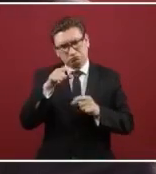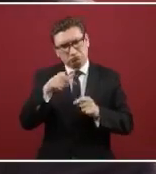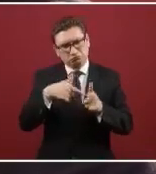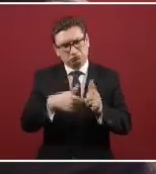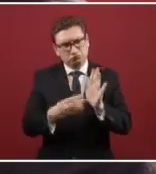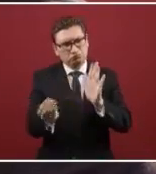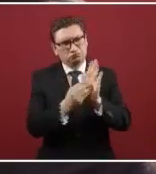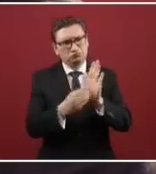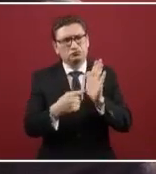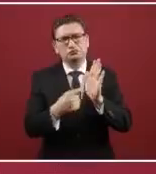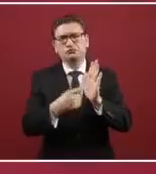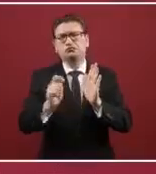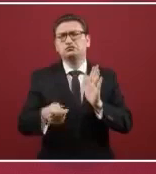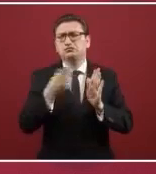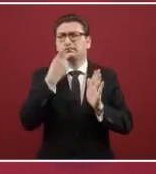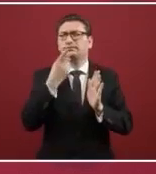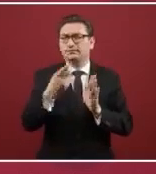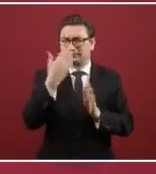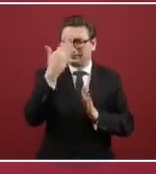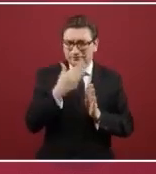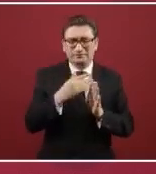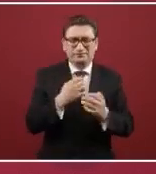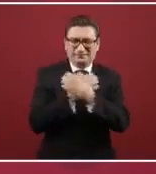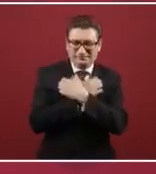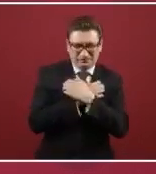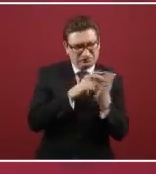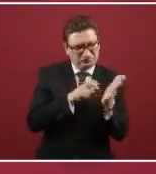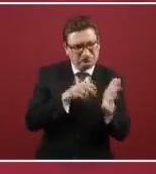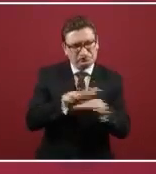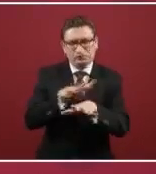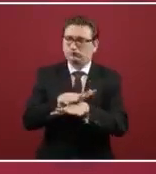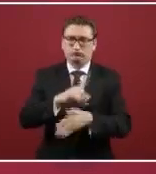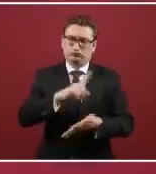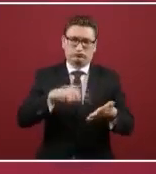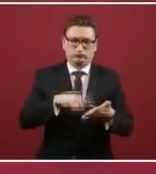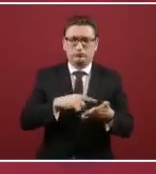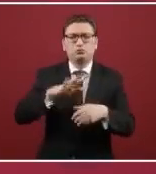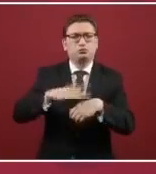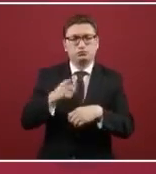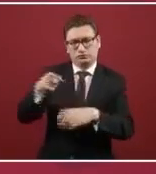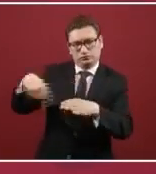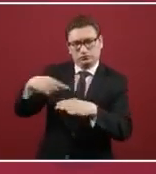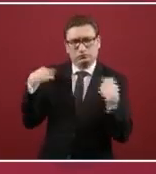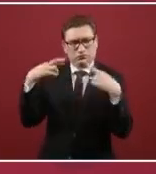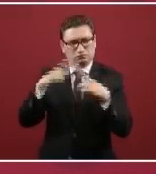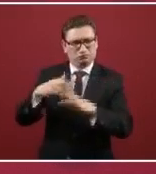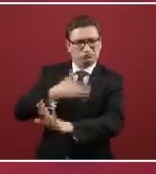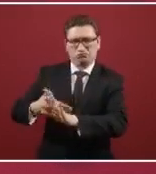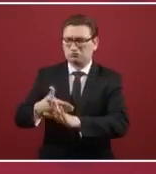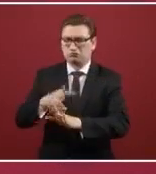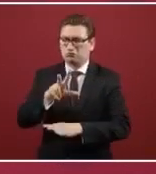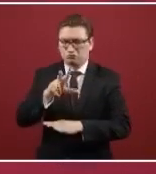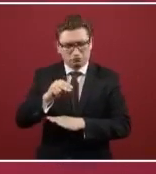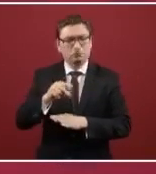que debe de cancelarse la llamada reforma educativa y no afectar al magisterio y mejorar la